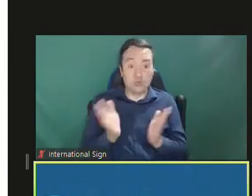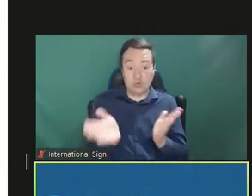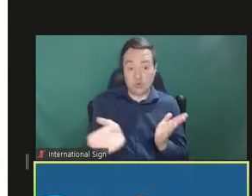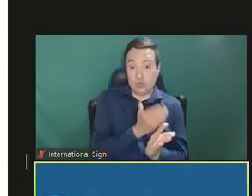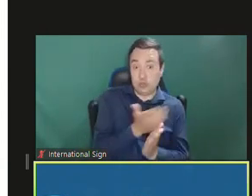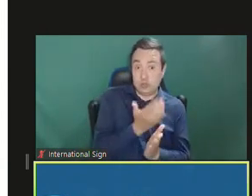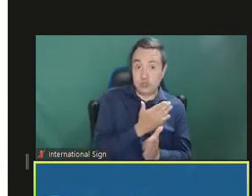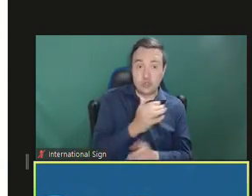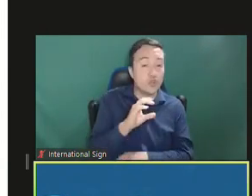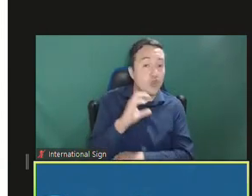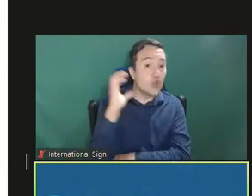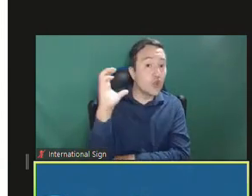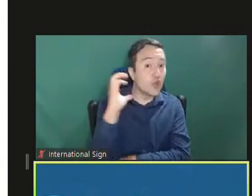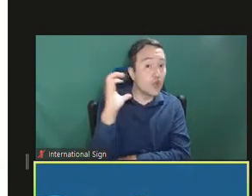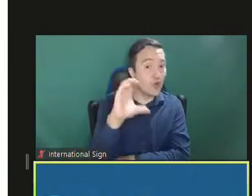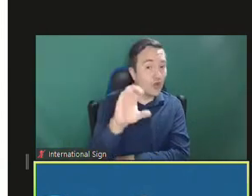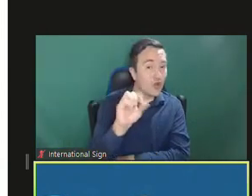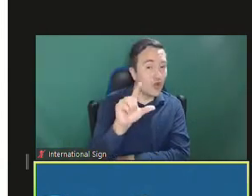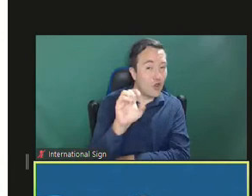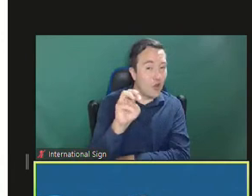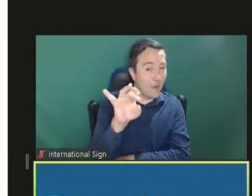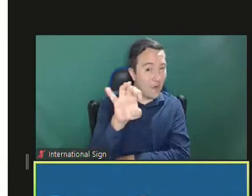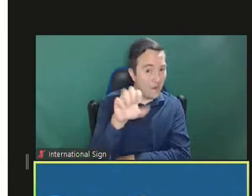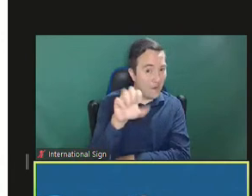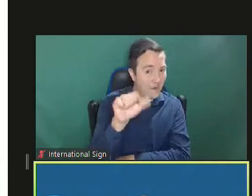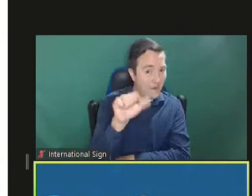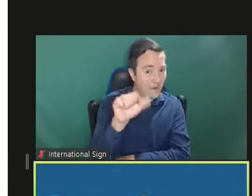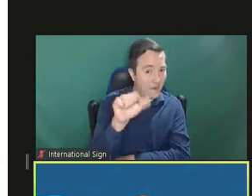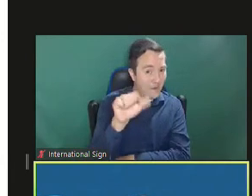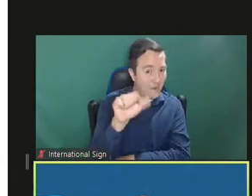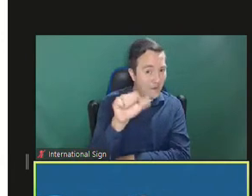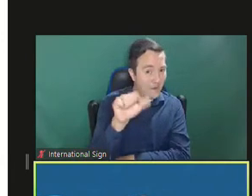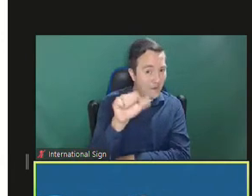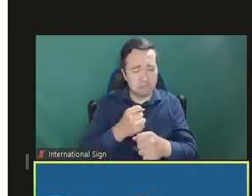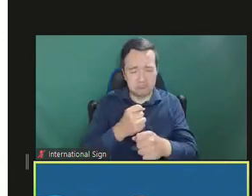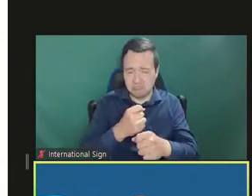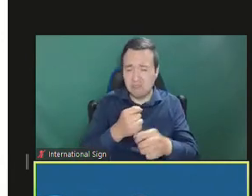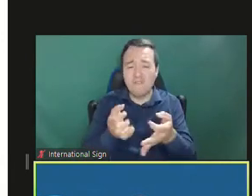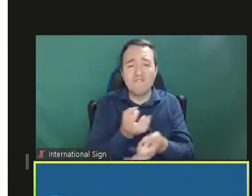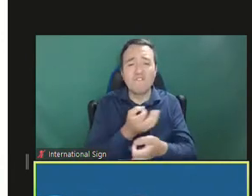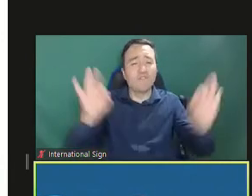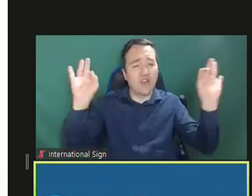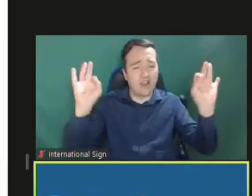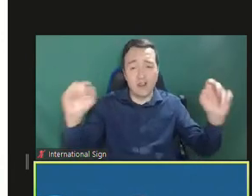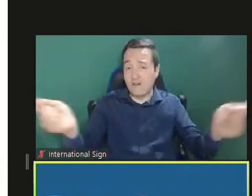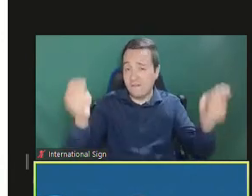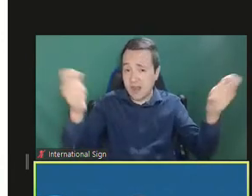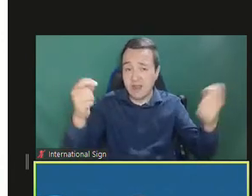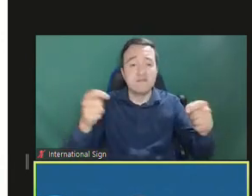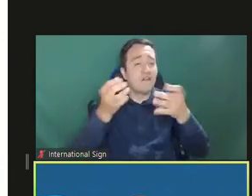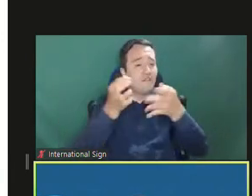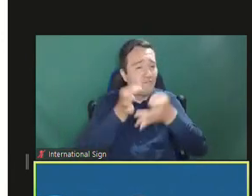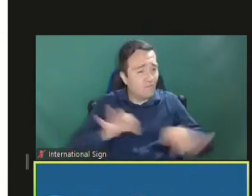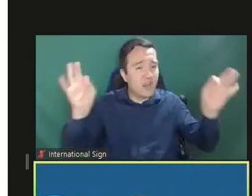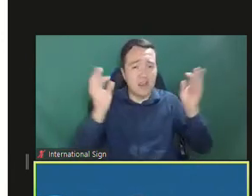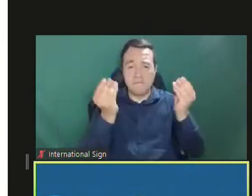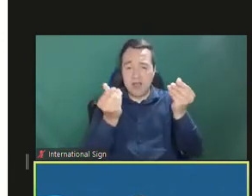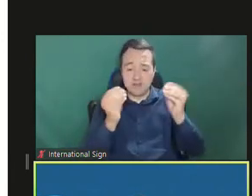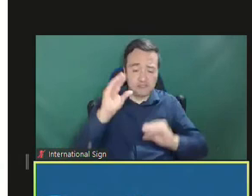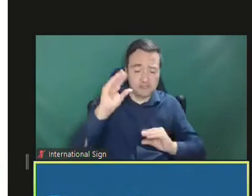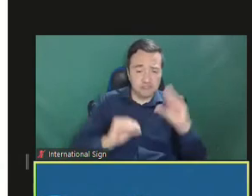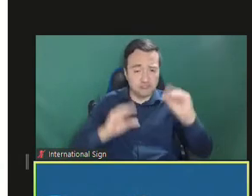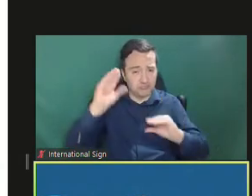la libertad de expresión comercial la libertad de comercio y precio el tribunal